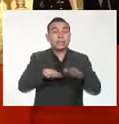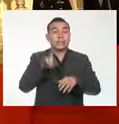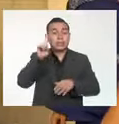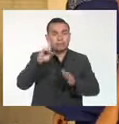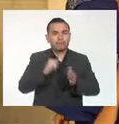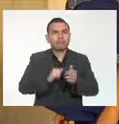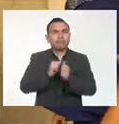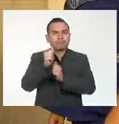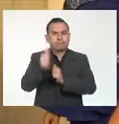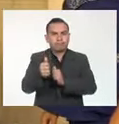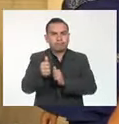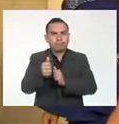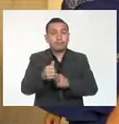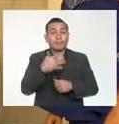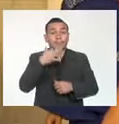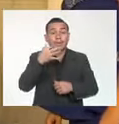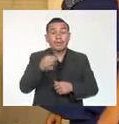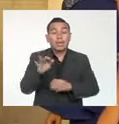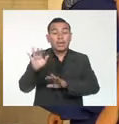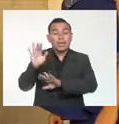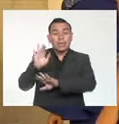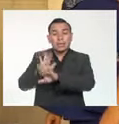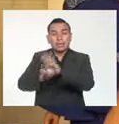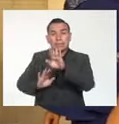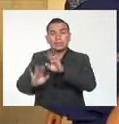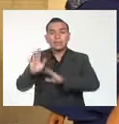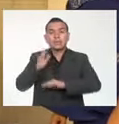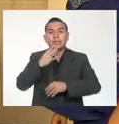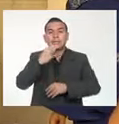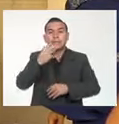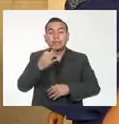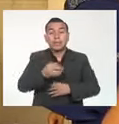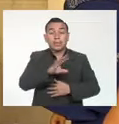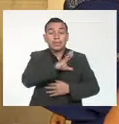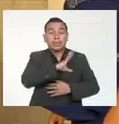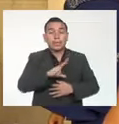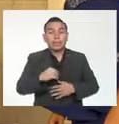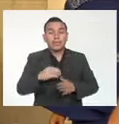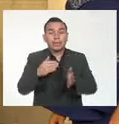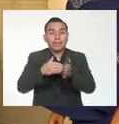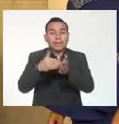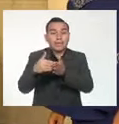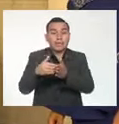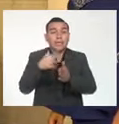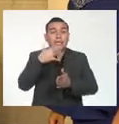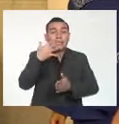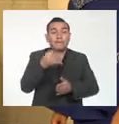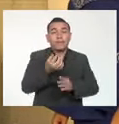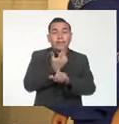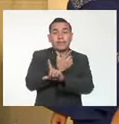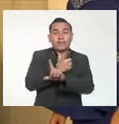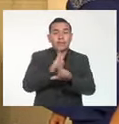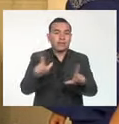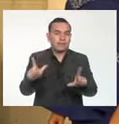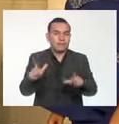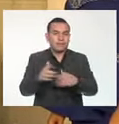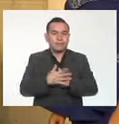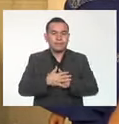avanzando. Este es un momento histórico en que los salvadoreños empezamos a ser realmente libres y